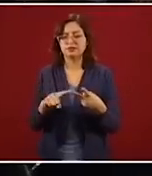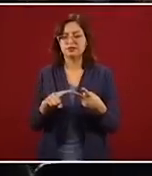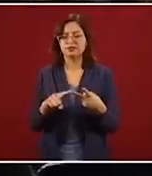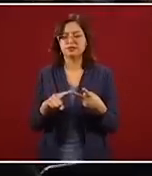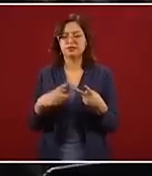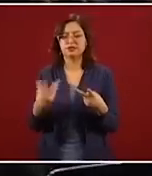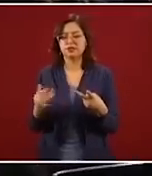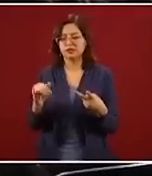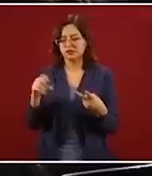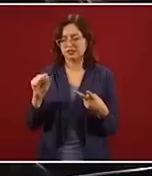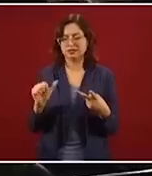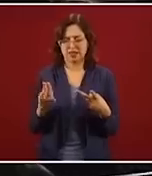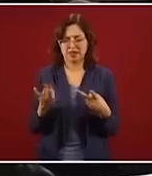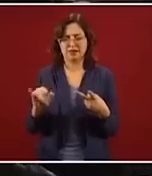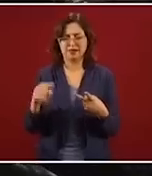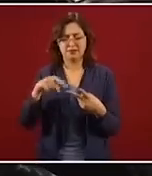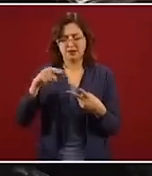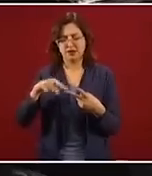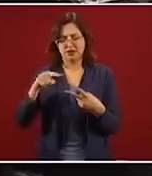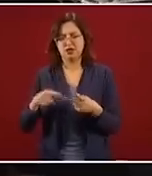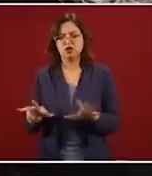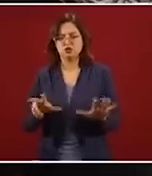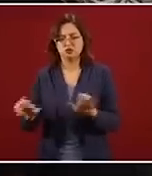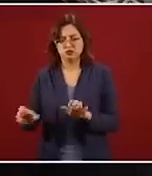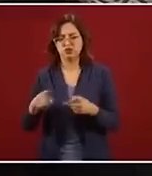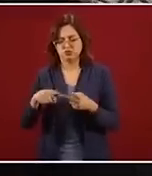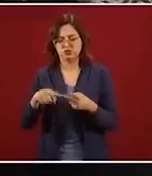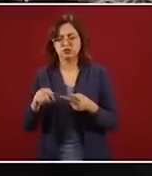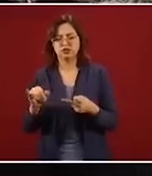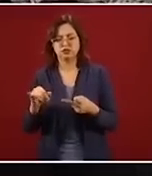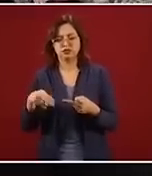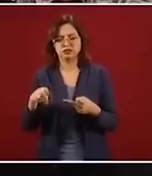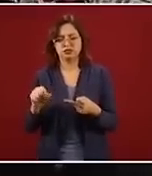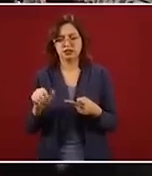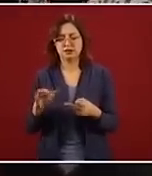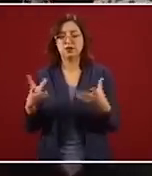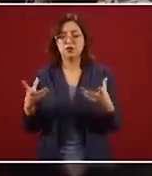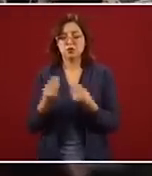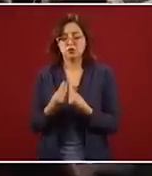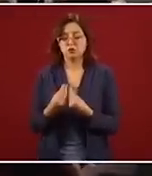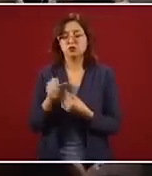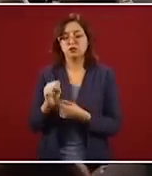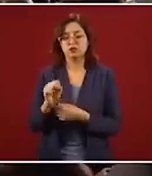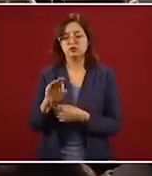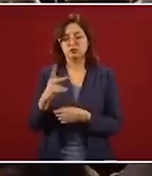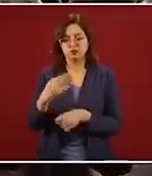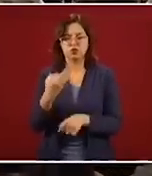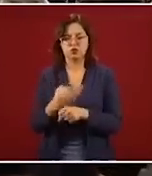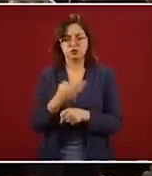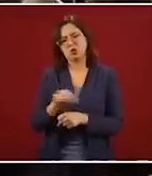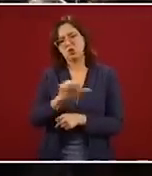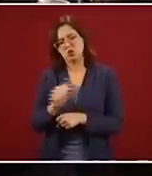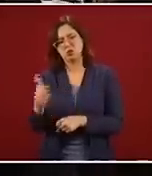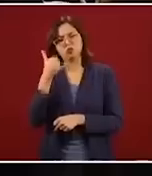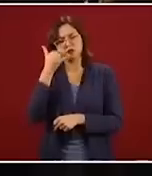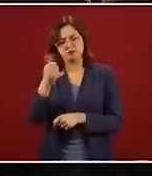el que coordina el Instituto de Salud para el Bienestar, pero ya es un esfuerzo conjunto con Secretaría de Función Pública y hay otro número que ahora vamos a